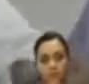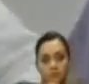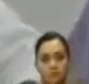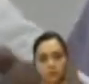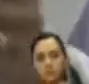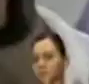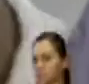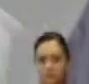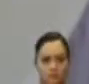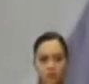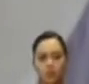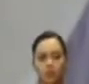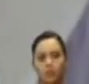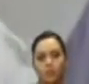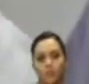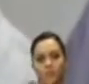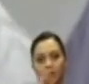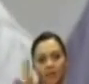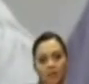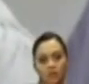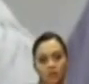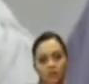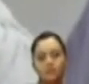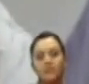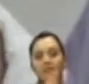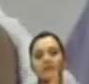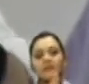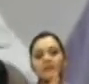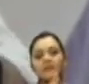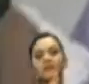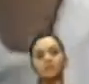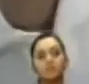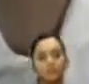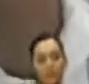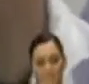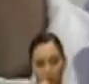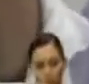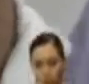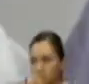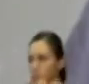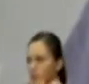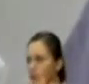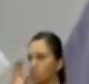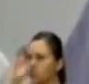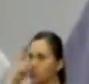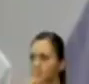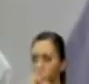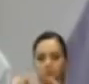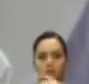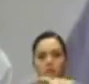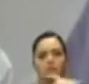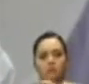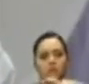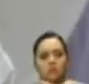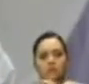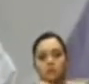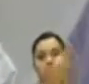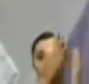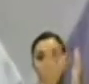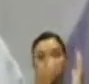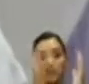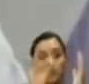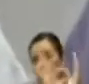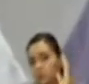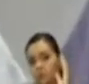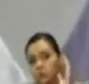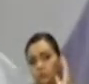territorios. Preferimos nosotros aguantar el problema, hacer ajustes, buscar financiamiento, y no le hemos reducido un solo centavo a los